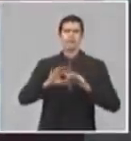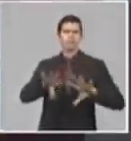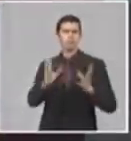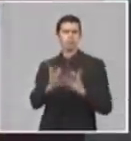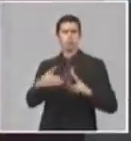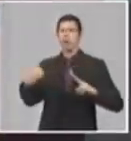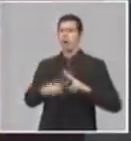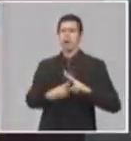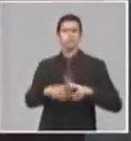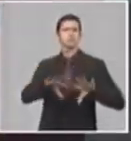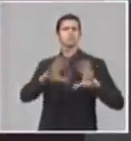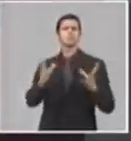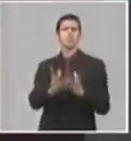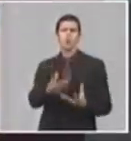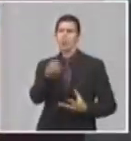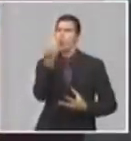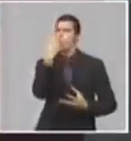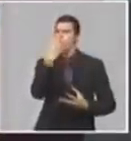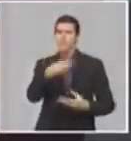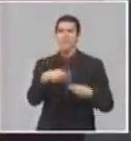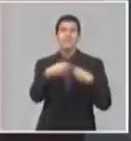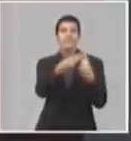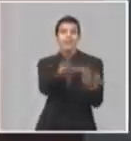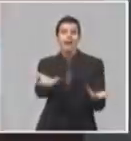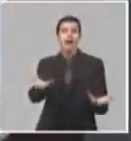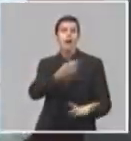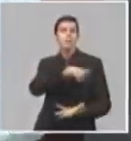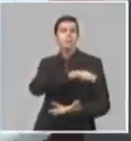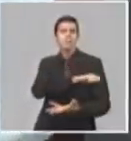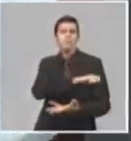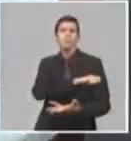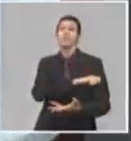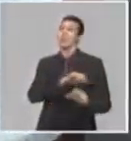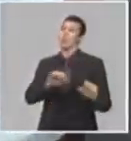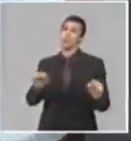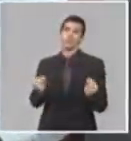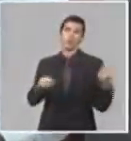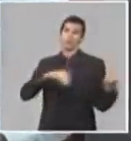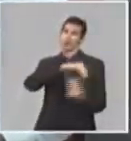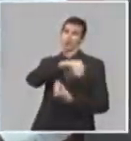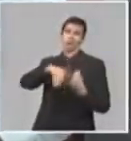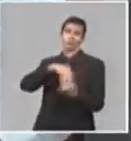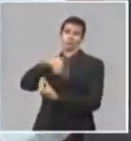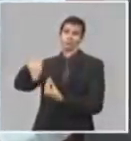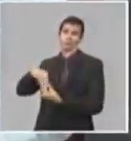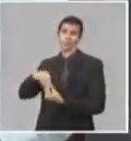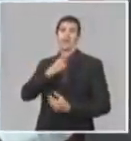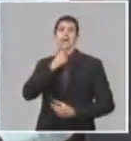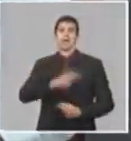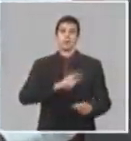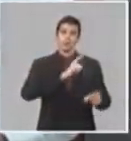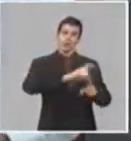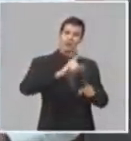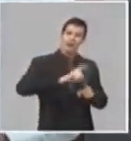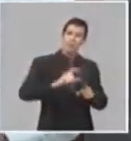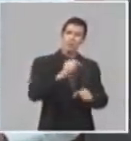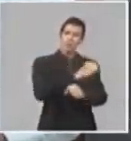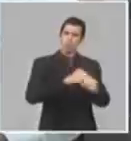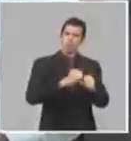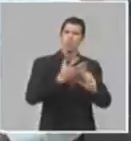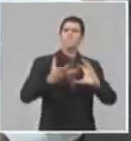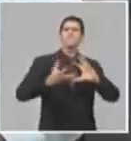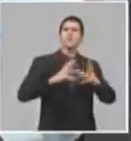de relacionarse adecuadamente empresas estatales con todas las formas de gestión y propiedad que aportan a la